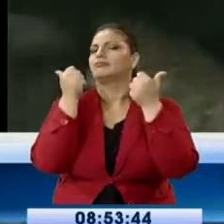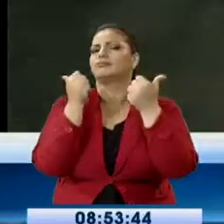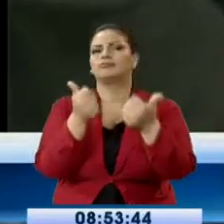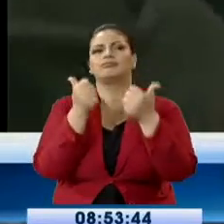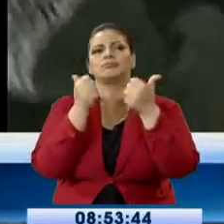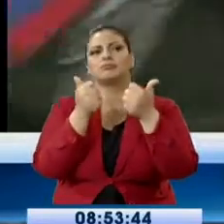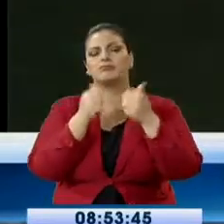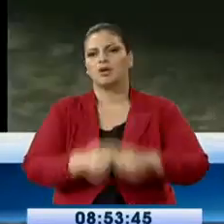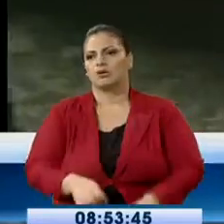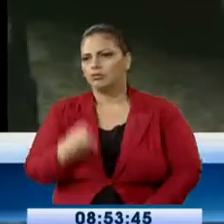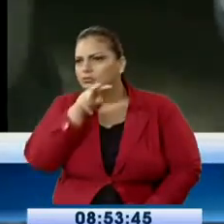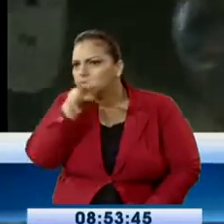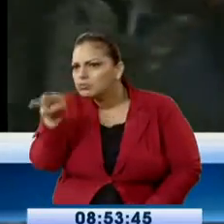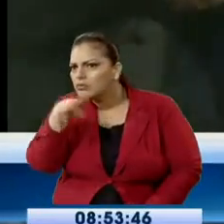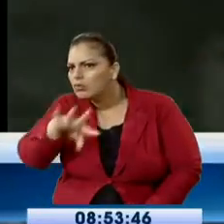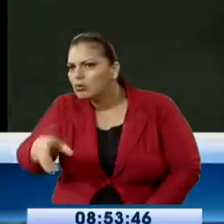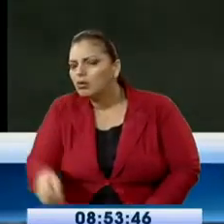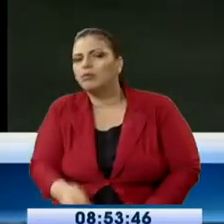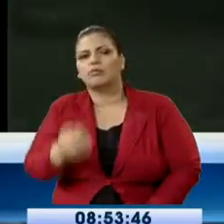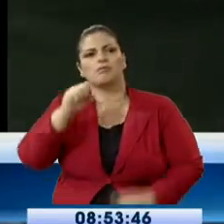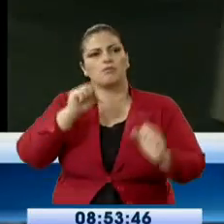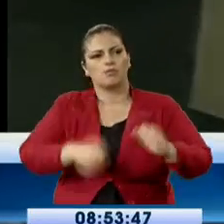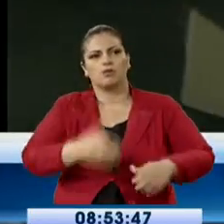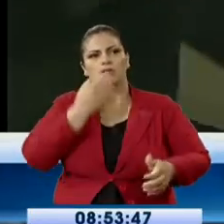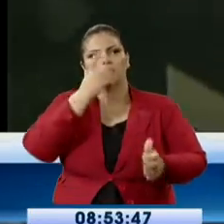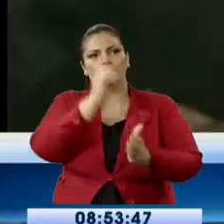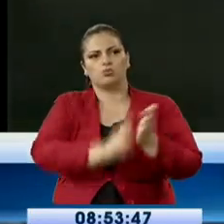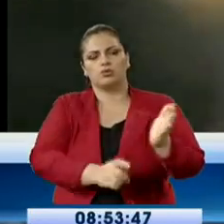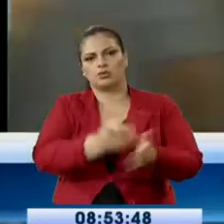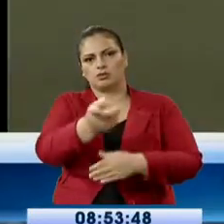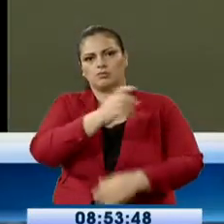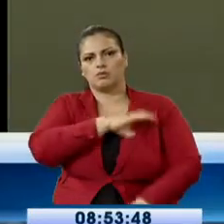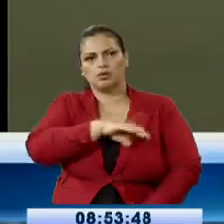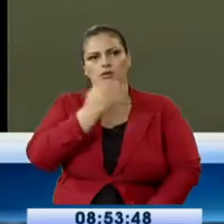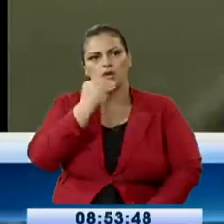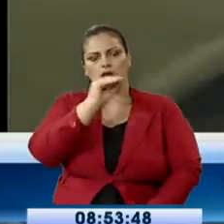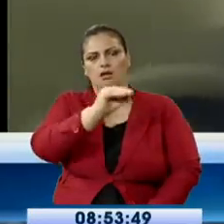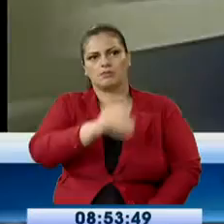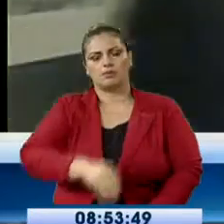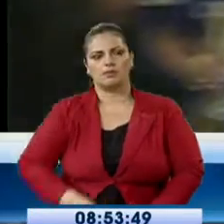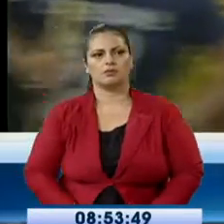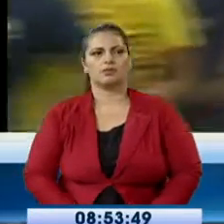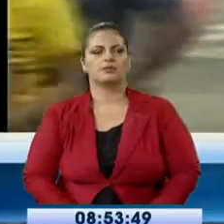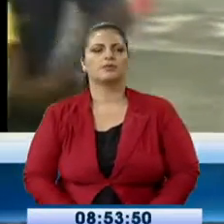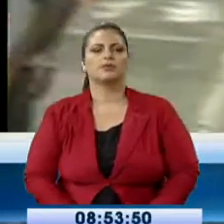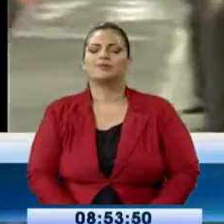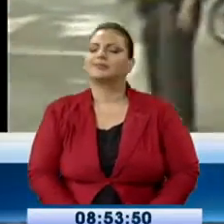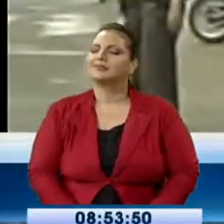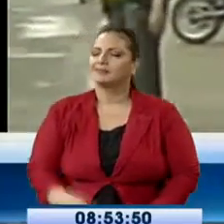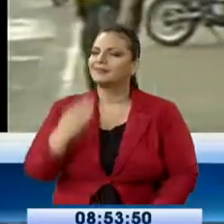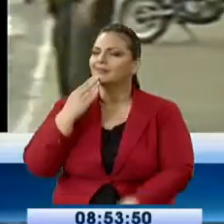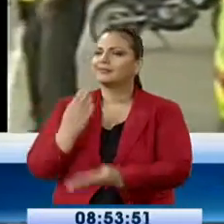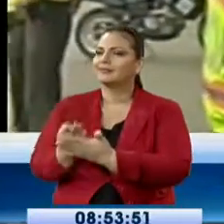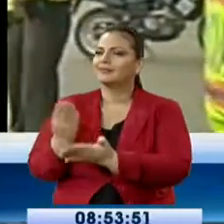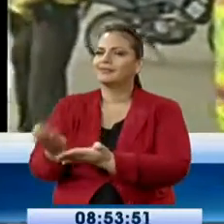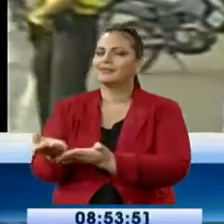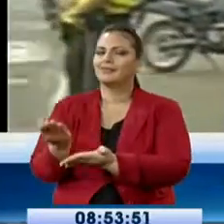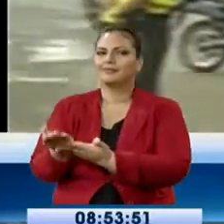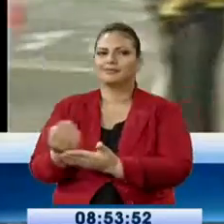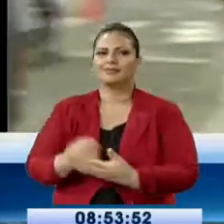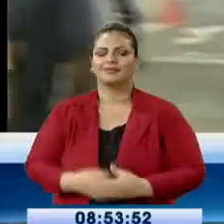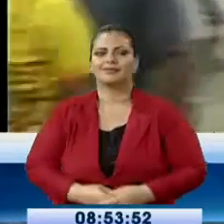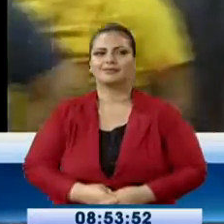denunciar oportunamente a la Policía Nacional. Muchísimas gracias al coronel Torres, parte del Distrito Policial de Los Esteros, como ya lo